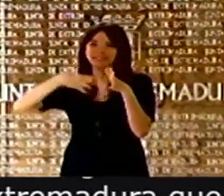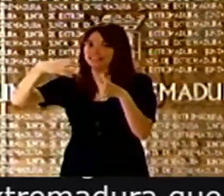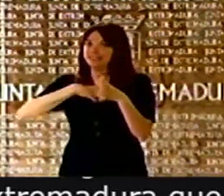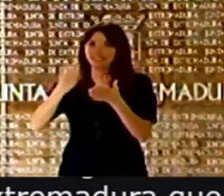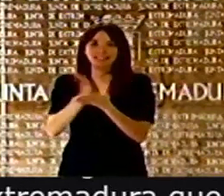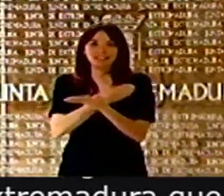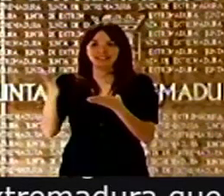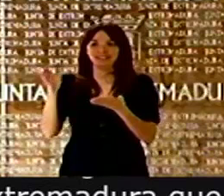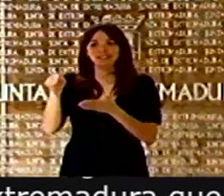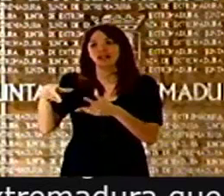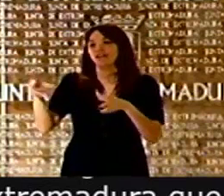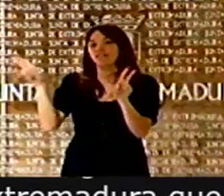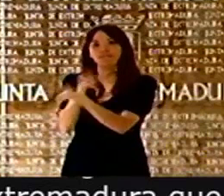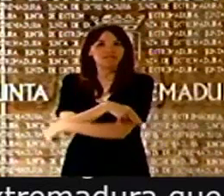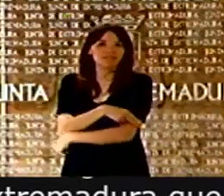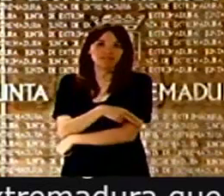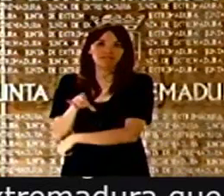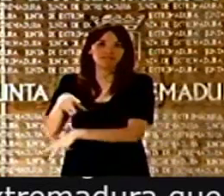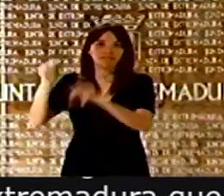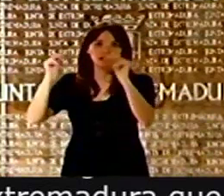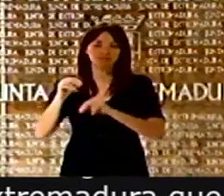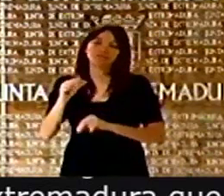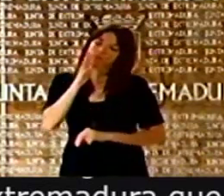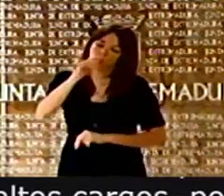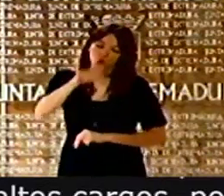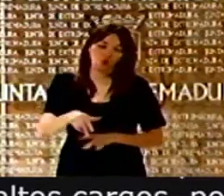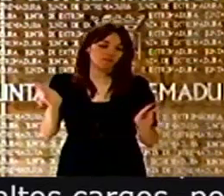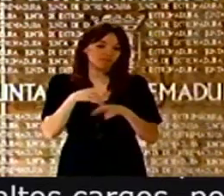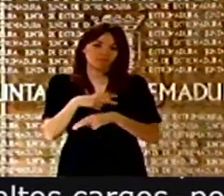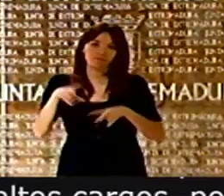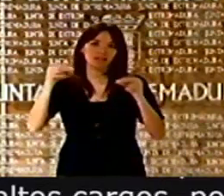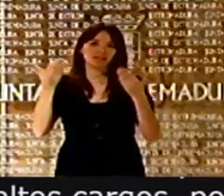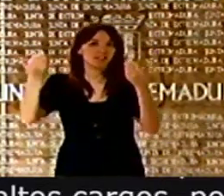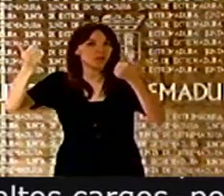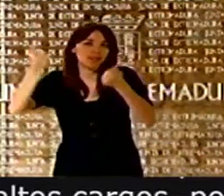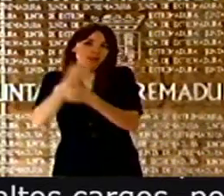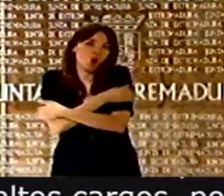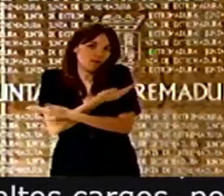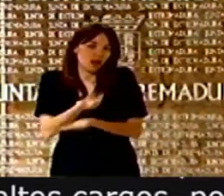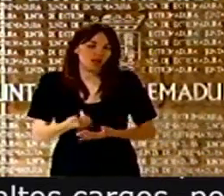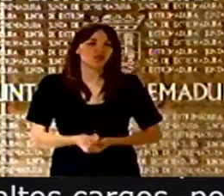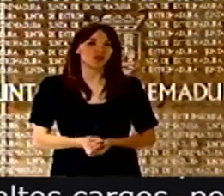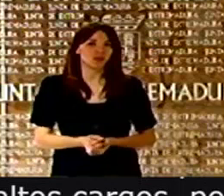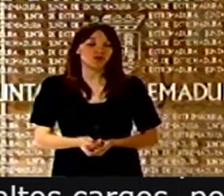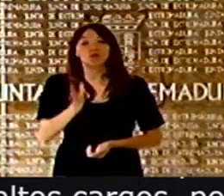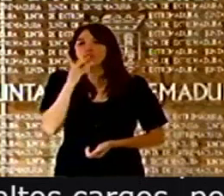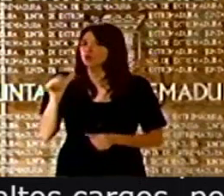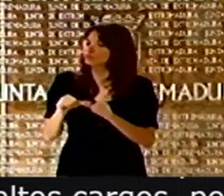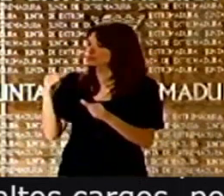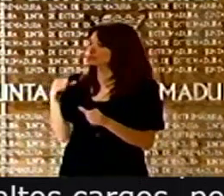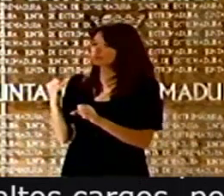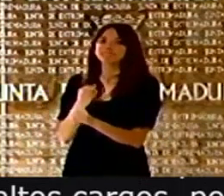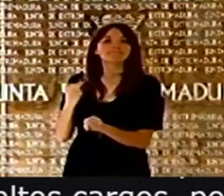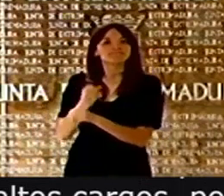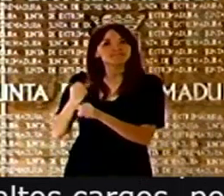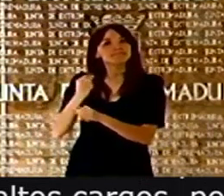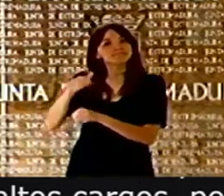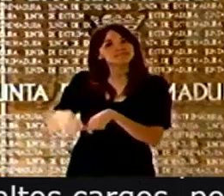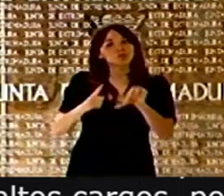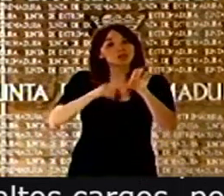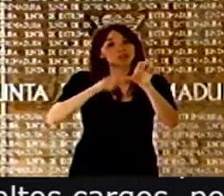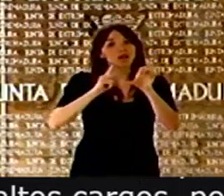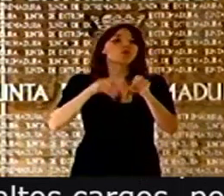nombra es el que te debe cesar, y por eso la cesamos hoy y bueno, pues la despedimos con un abrazo por la tarea que ha hecho aquí en la Junta